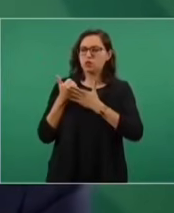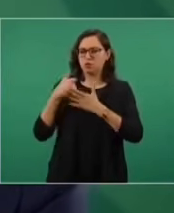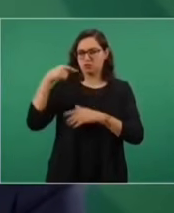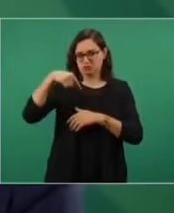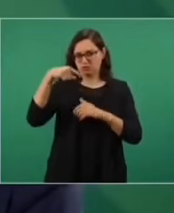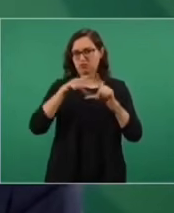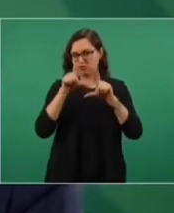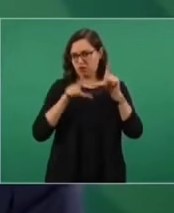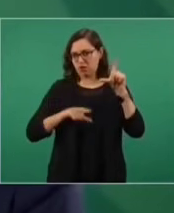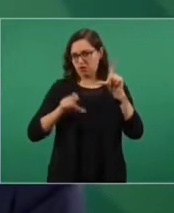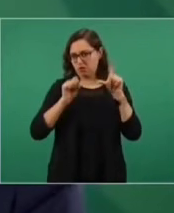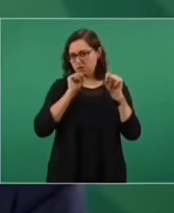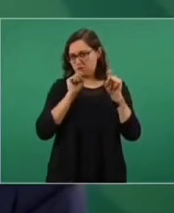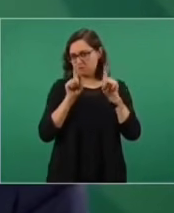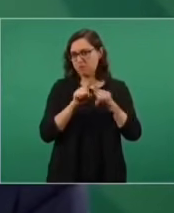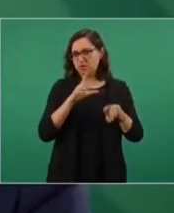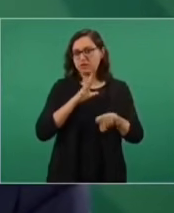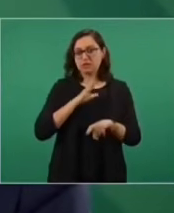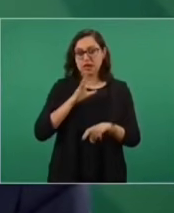para